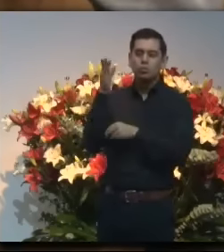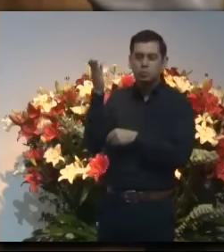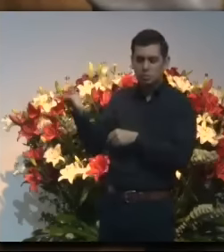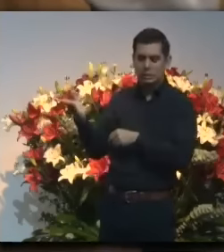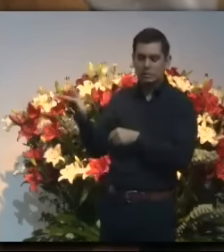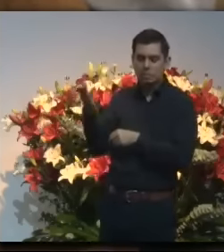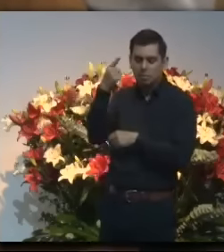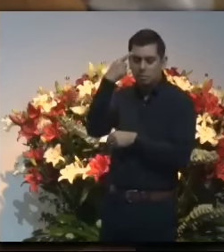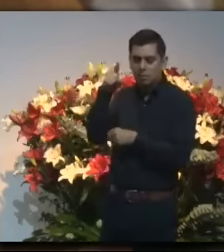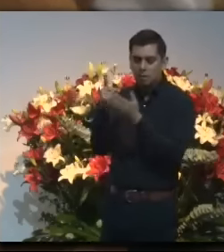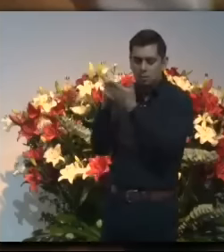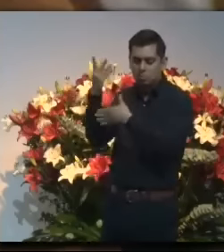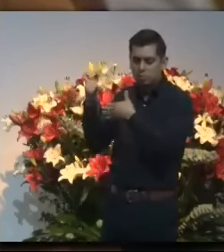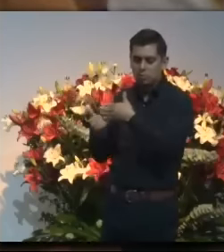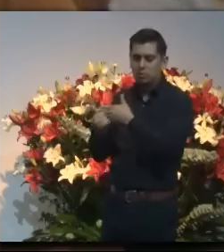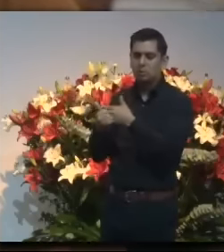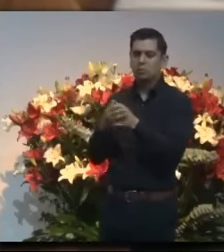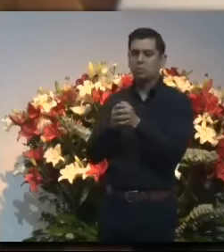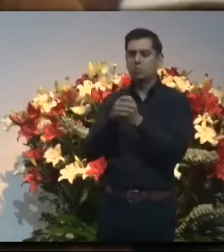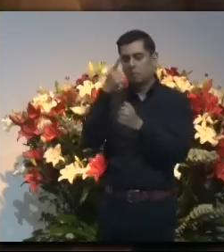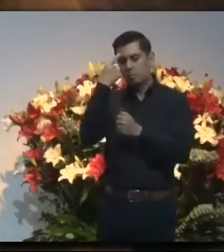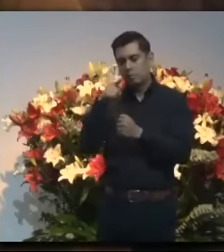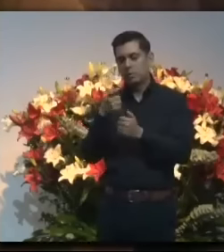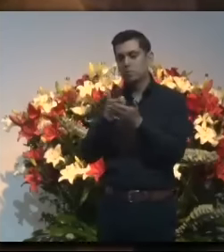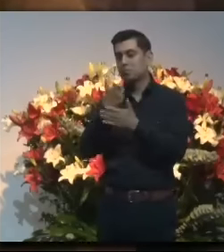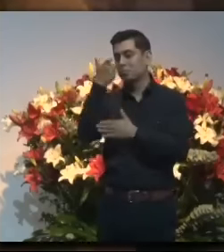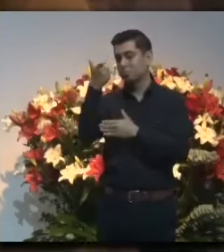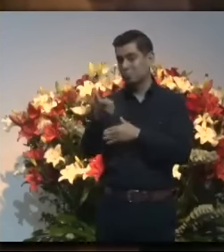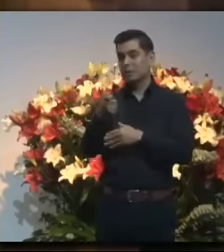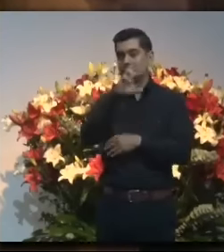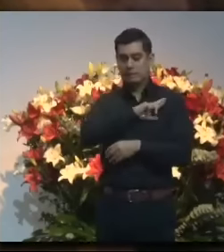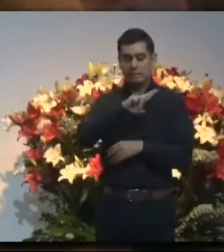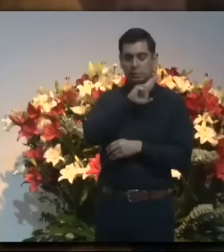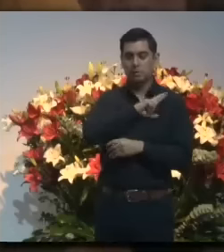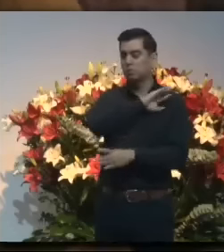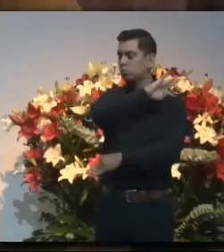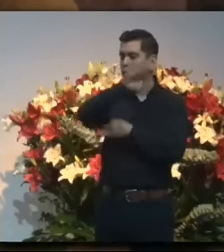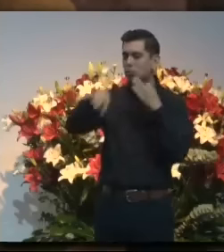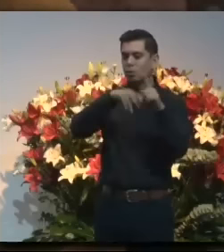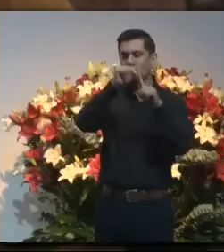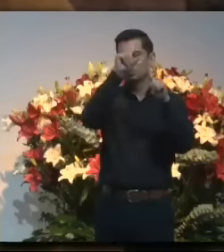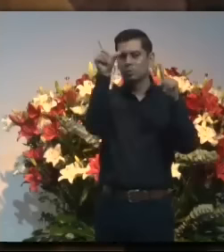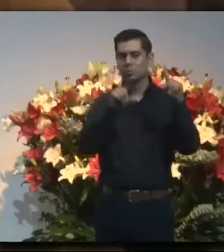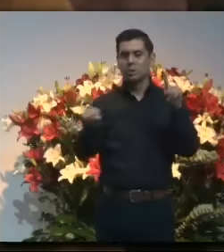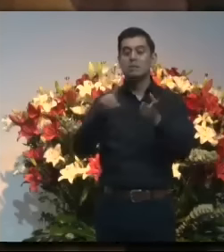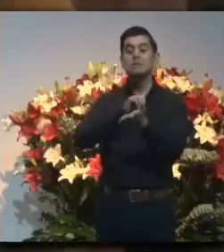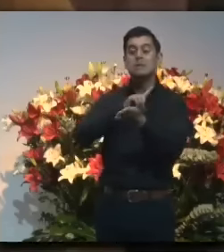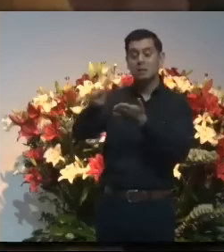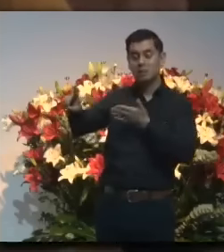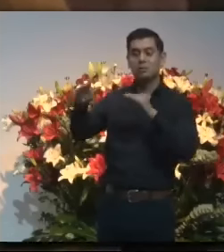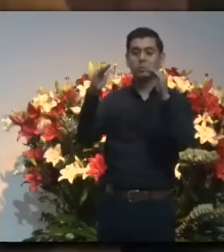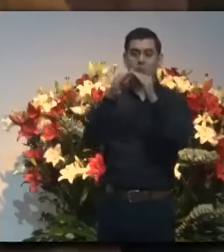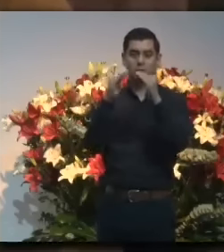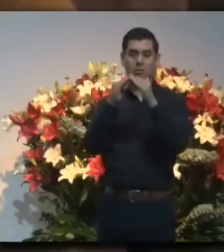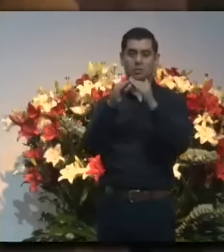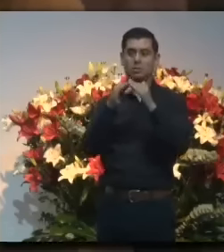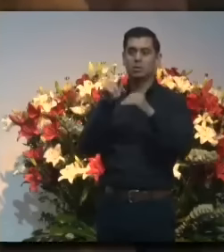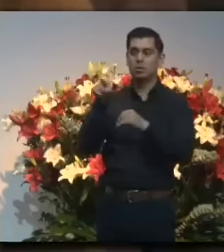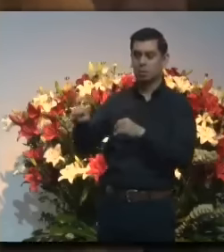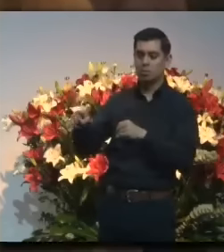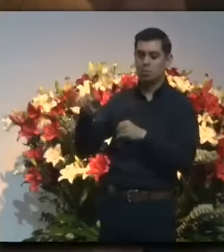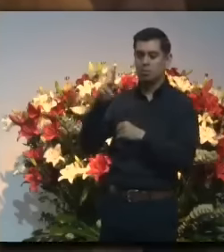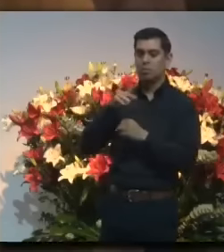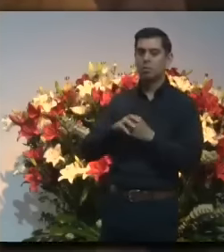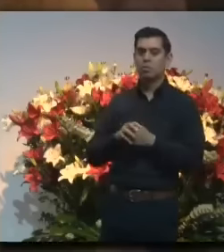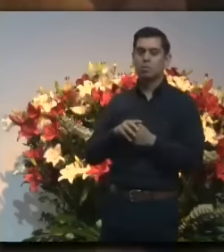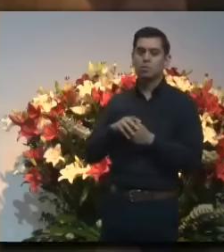para regularizar los precios de la vivienda para que jóvenes en cualquier parte del país tengan derecho a la vivienda, en vez de culpar a los pobres de no tener para